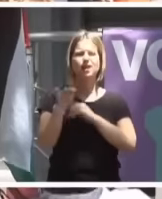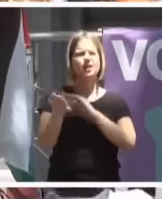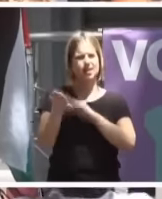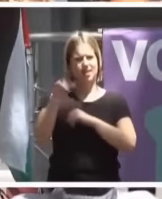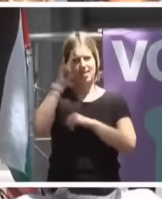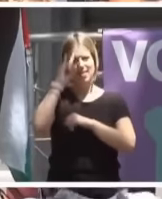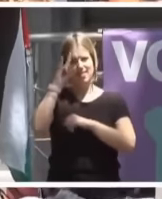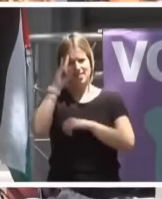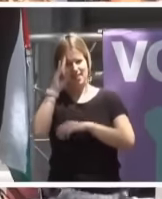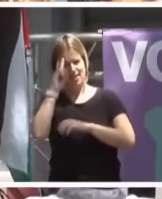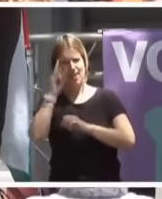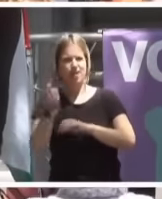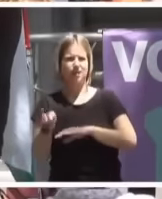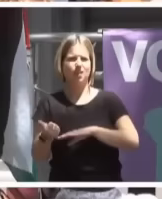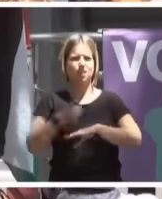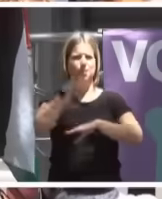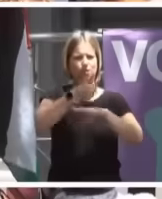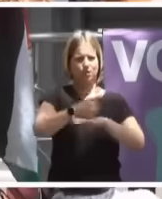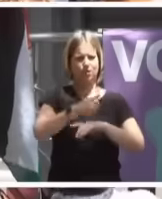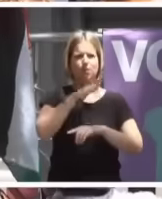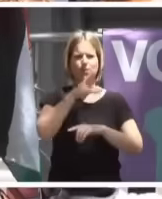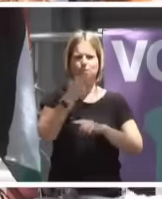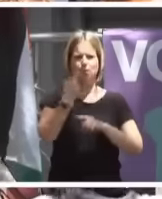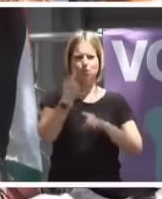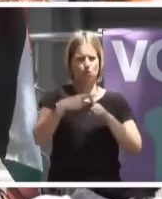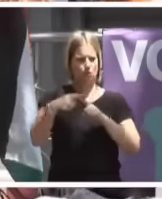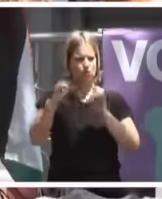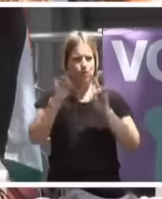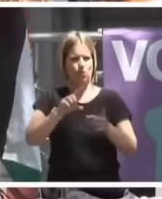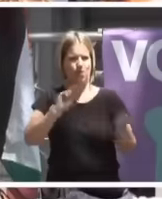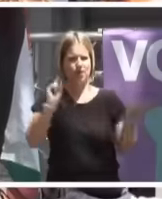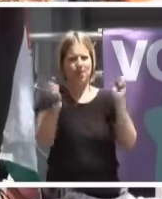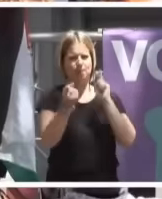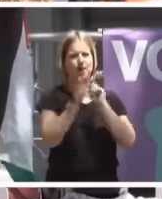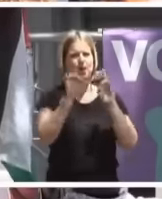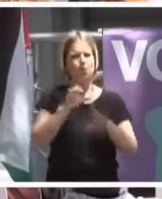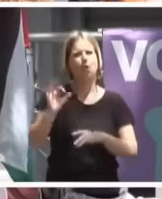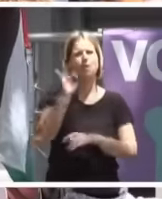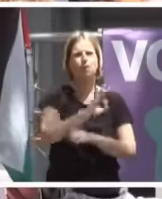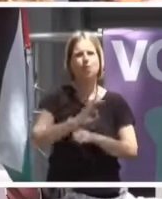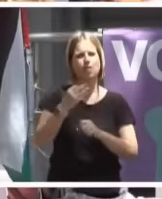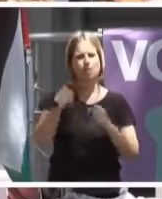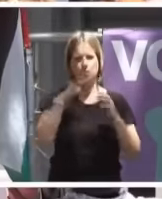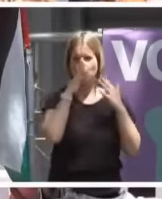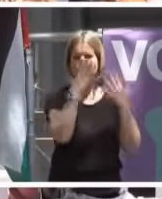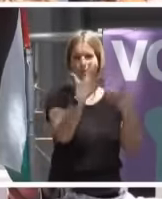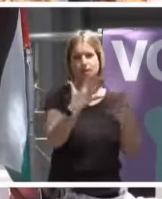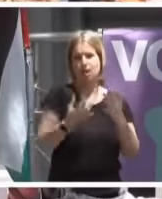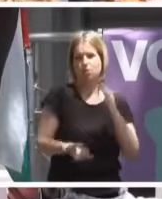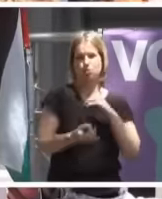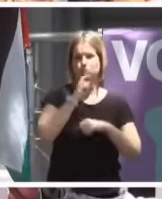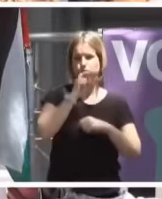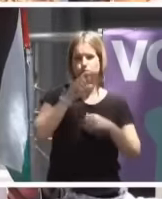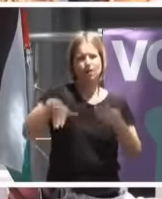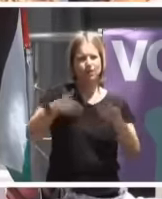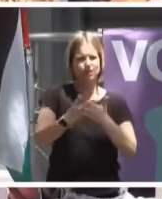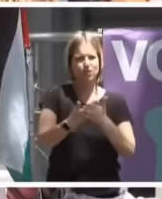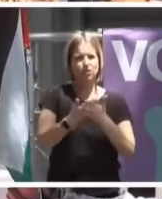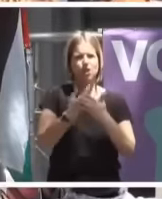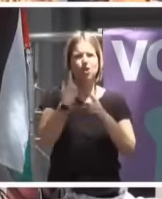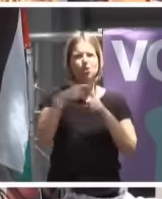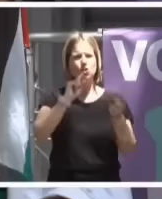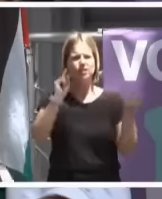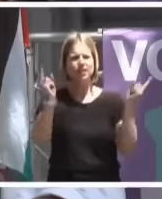sea capaz de cambiar las cosas como las ha cambiado Podemos en esta primera década de vida. Cambiar las cosas significa llamar a